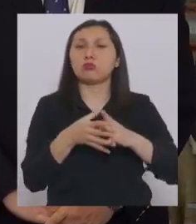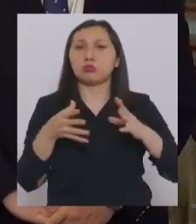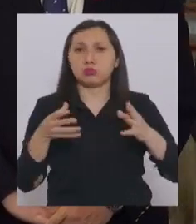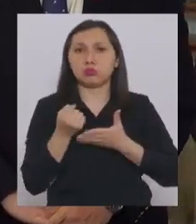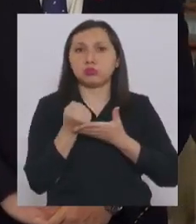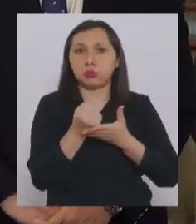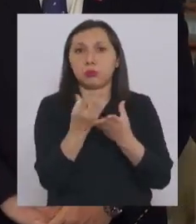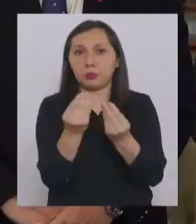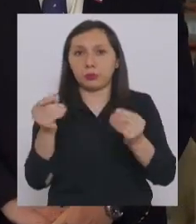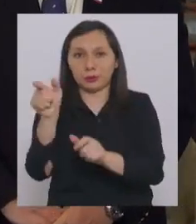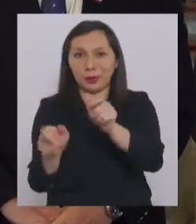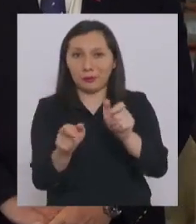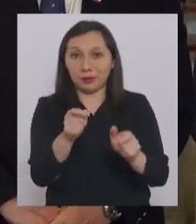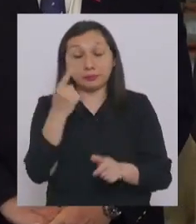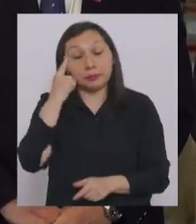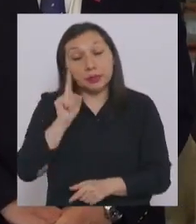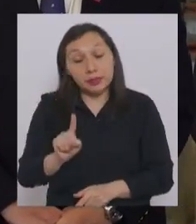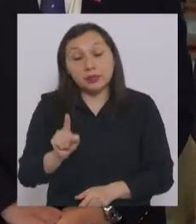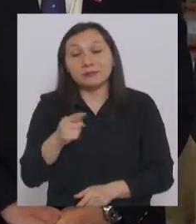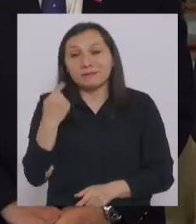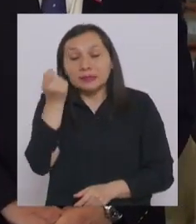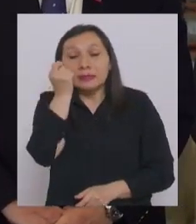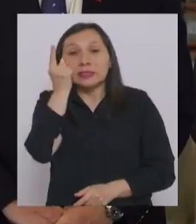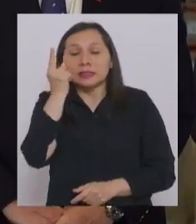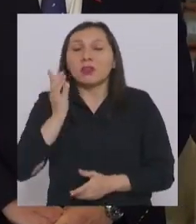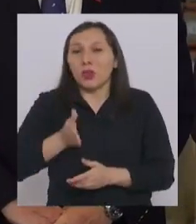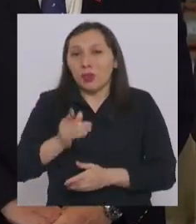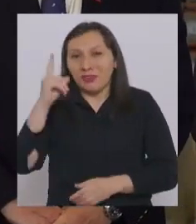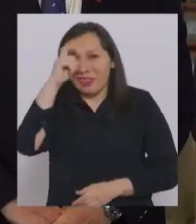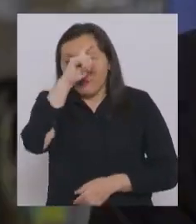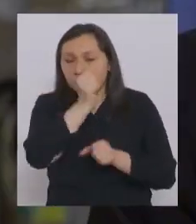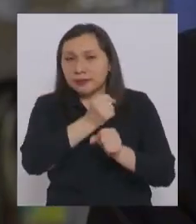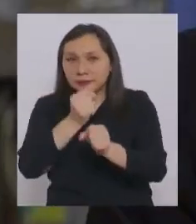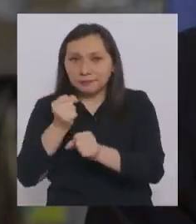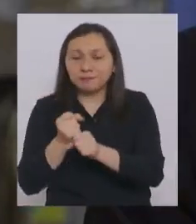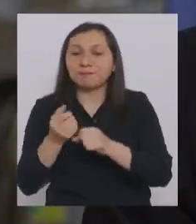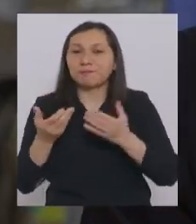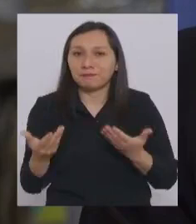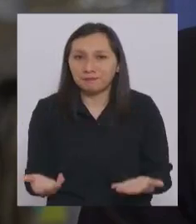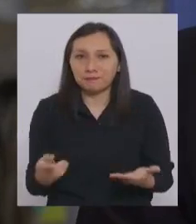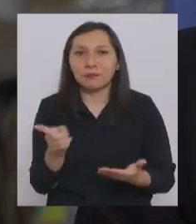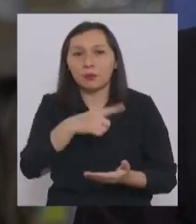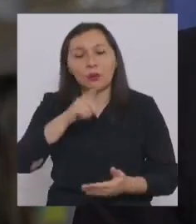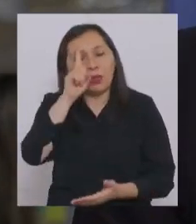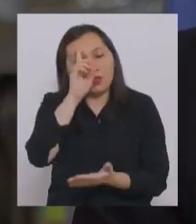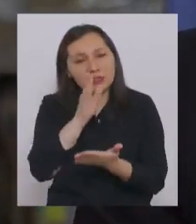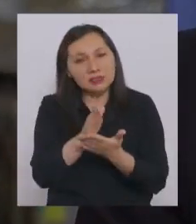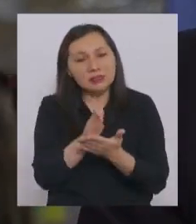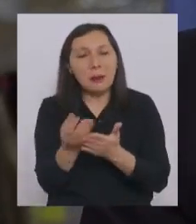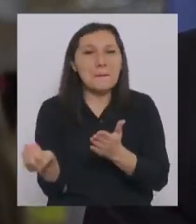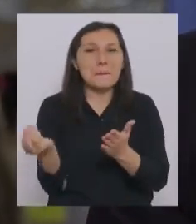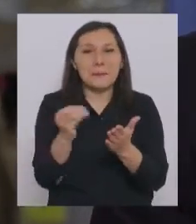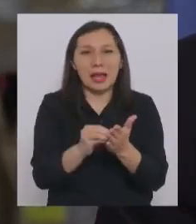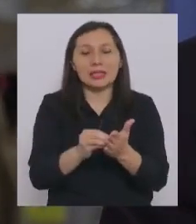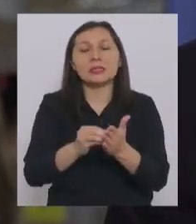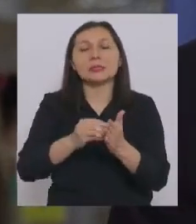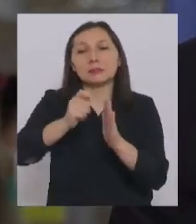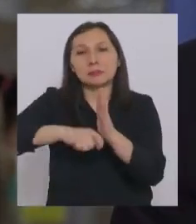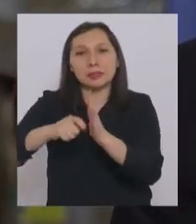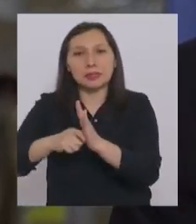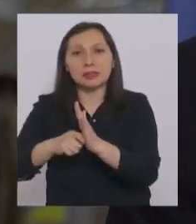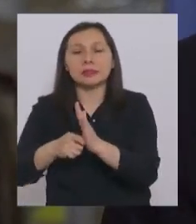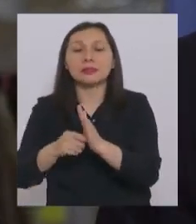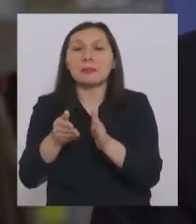gente. Pero sabemos que todavía hay dificultades de empleo y por eso hemos decidido extender el subsidio